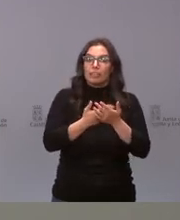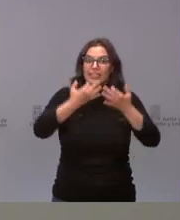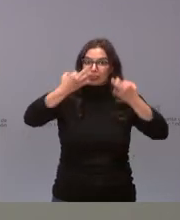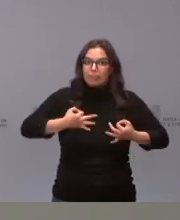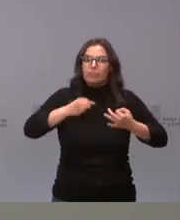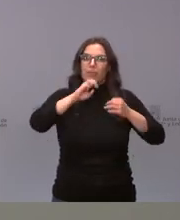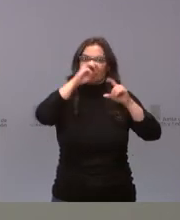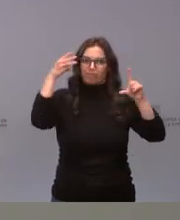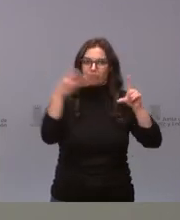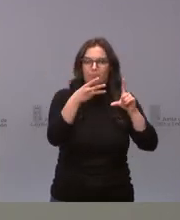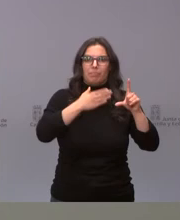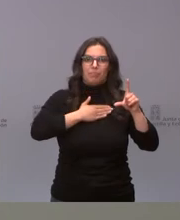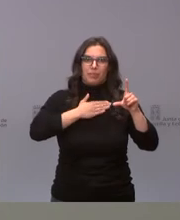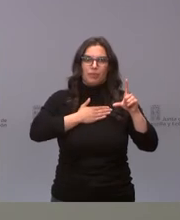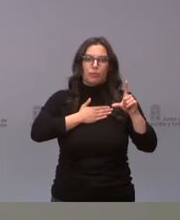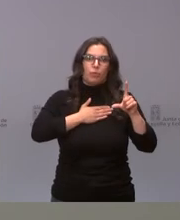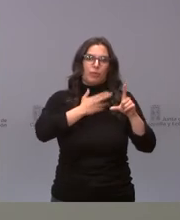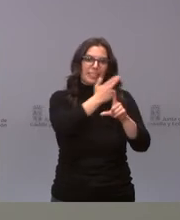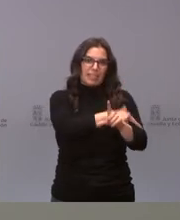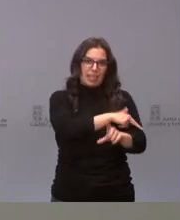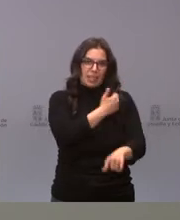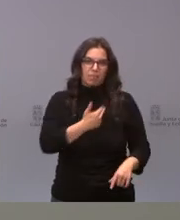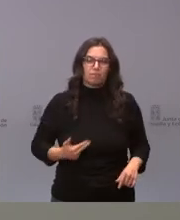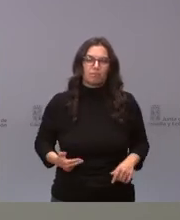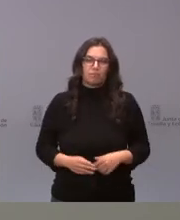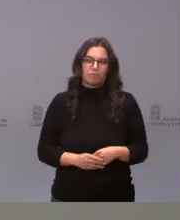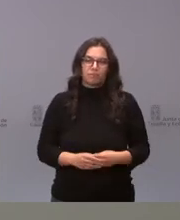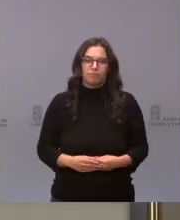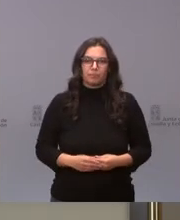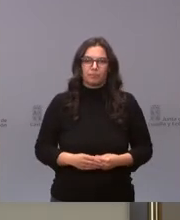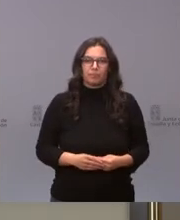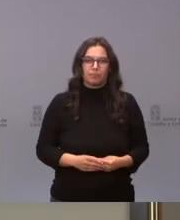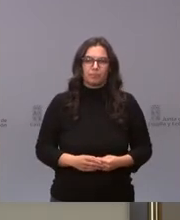los carteles cotejando lo que dice el portal.